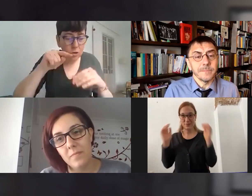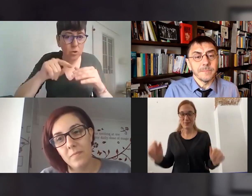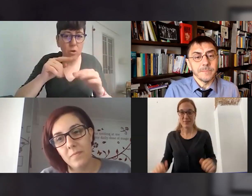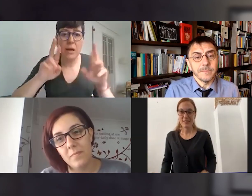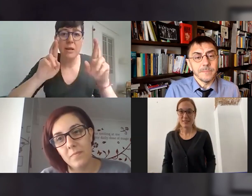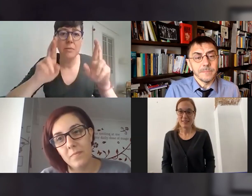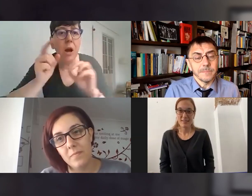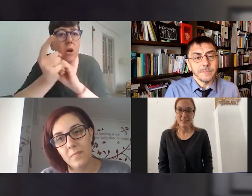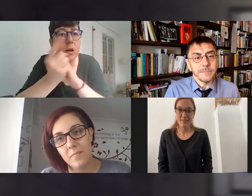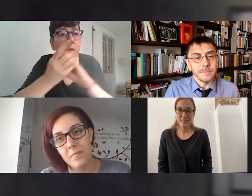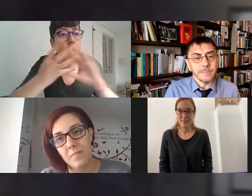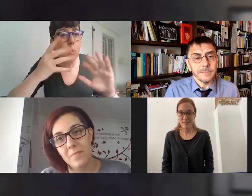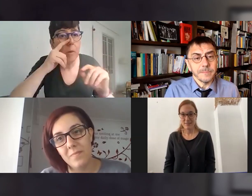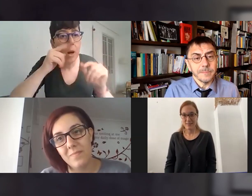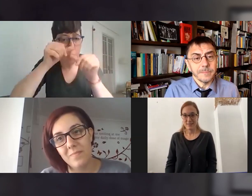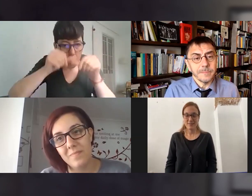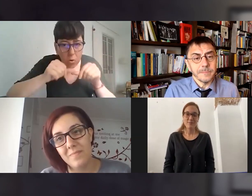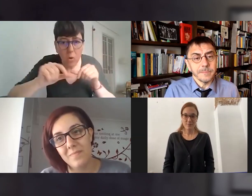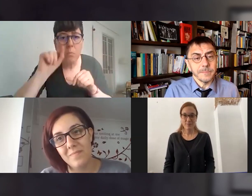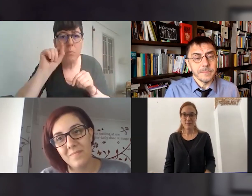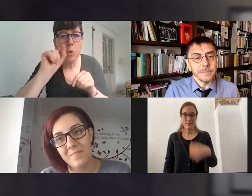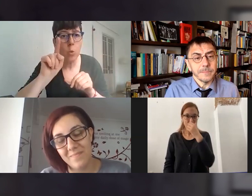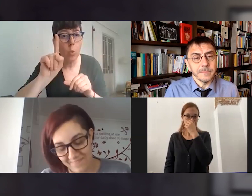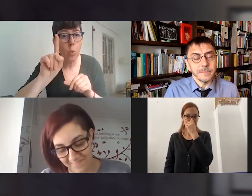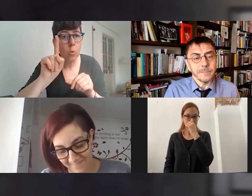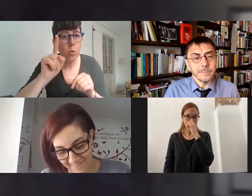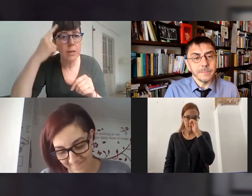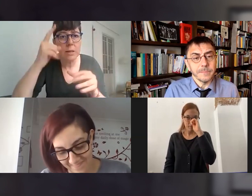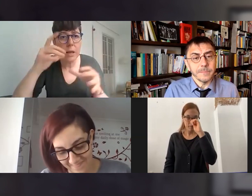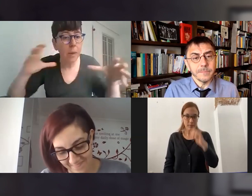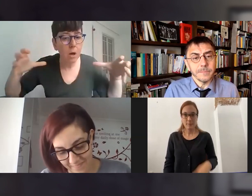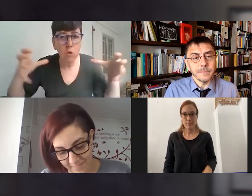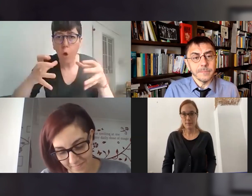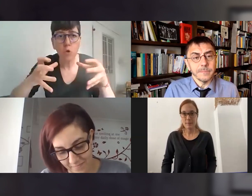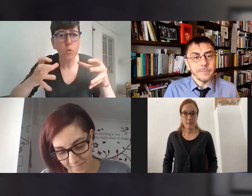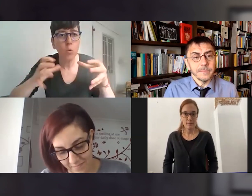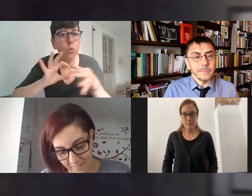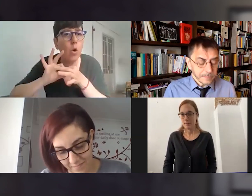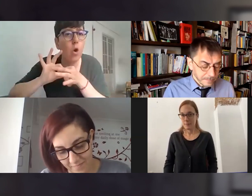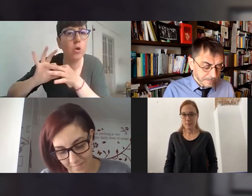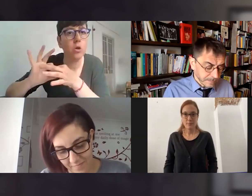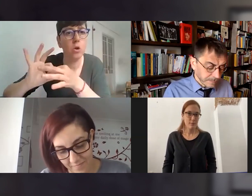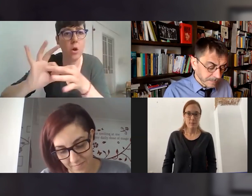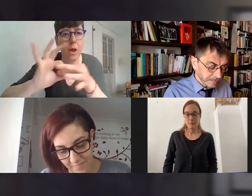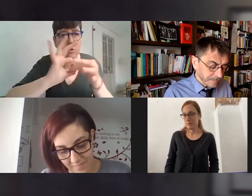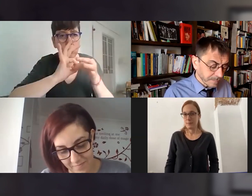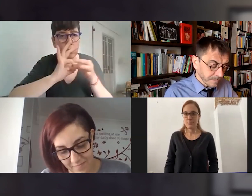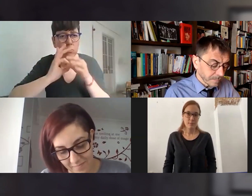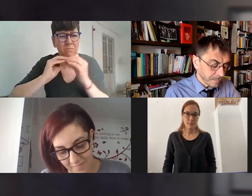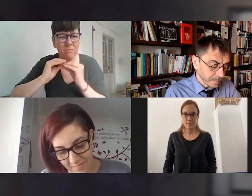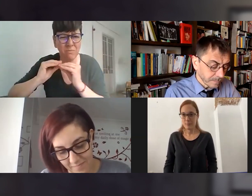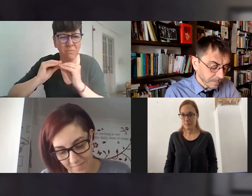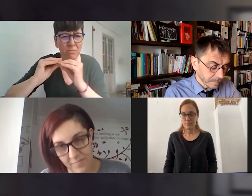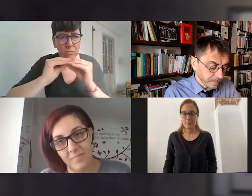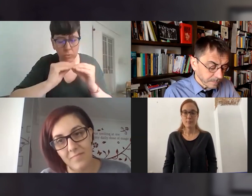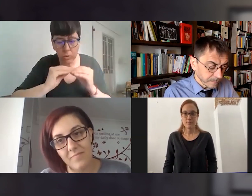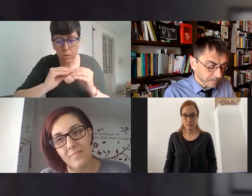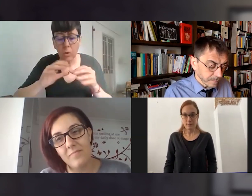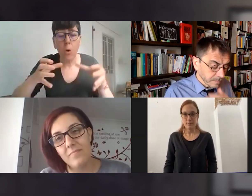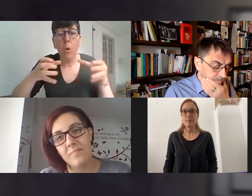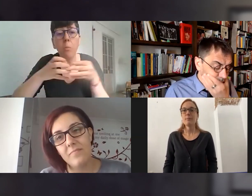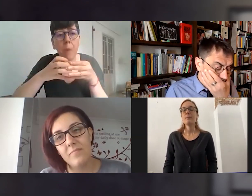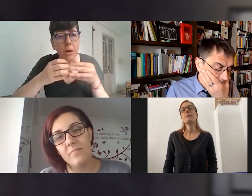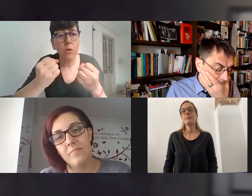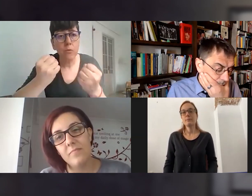Pues la verdad es que me emociona escucharos. A partir del 19 de junio, desde el minuto uno, tenemos que